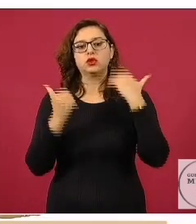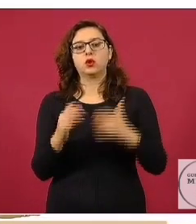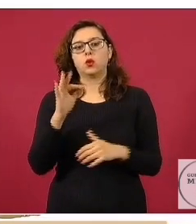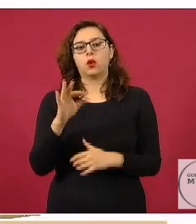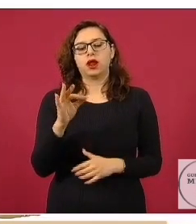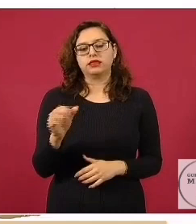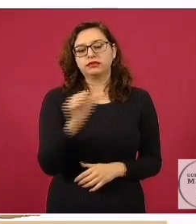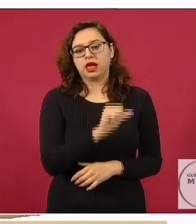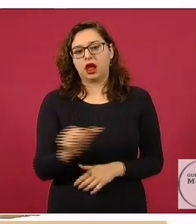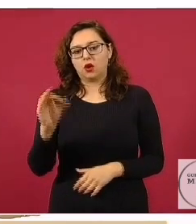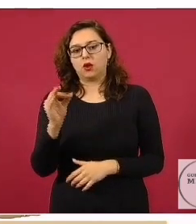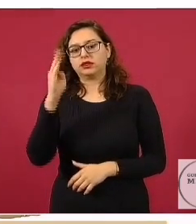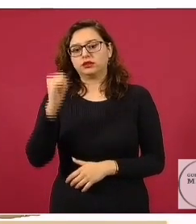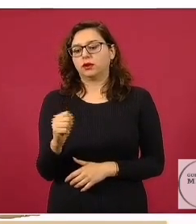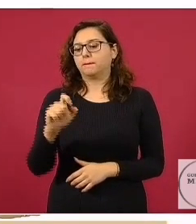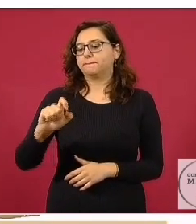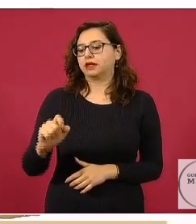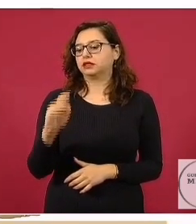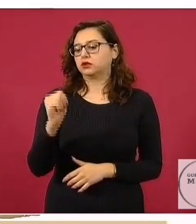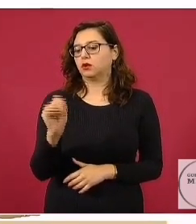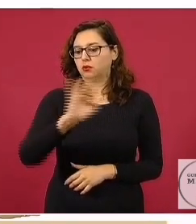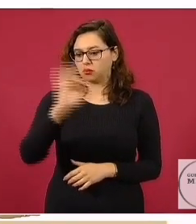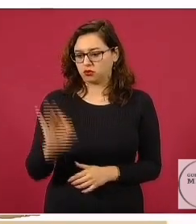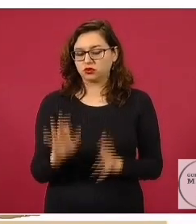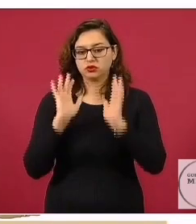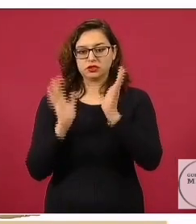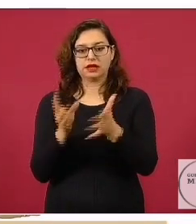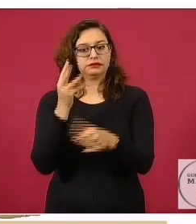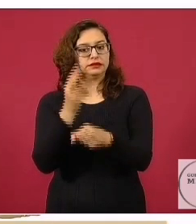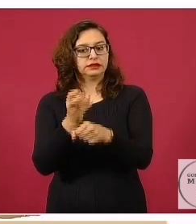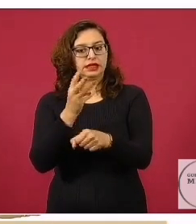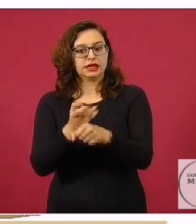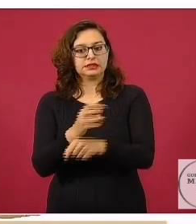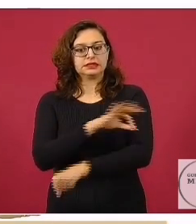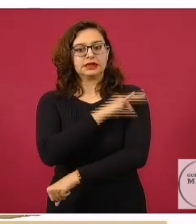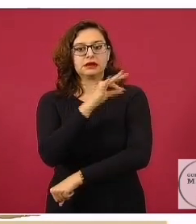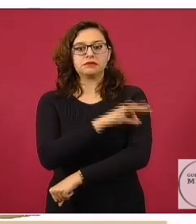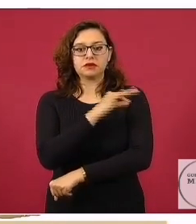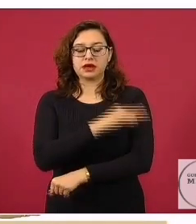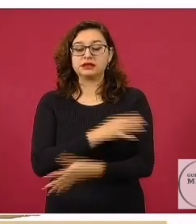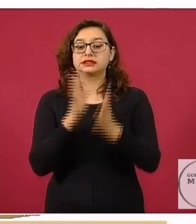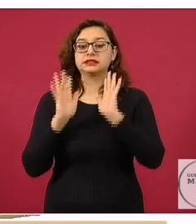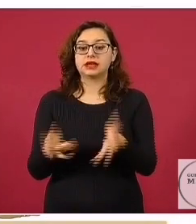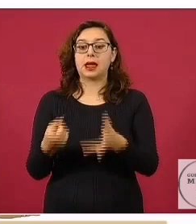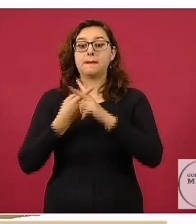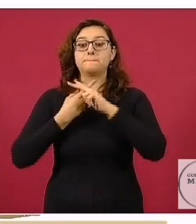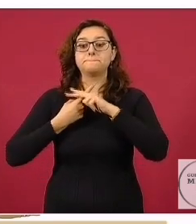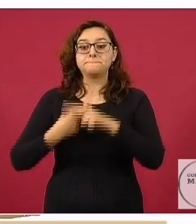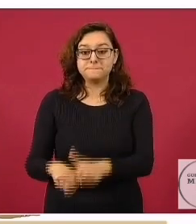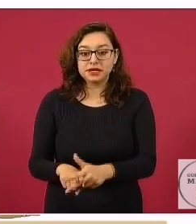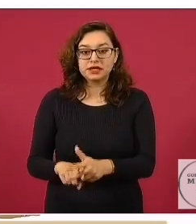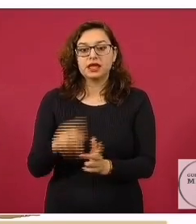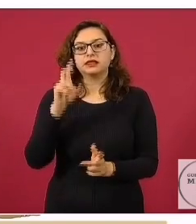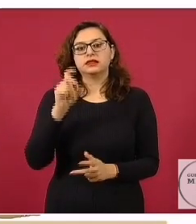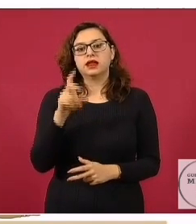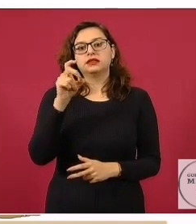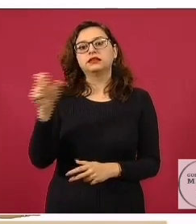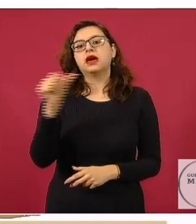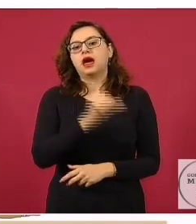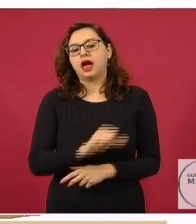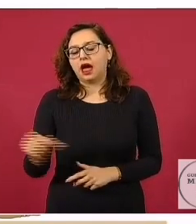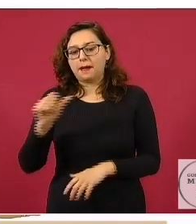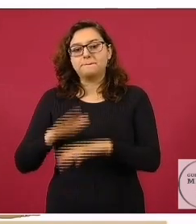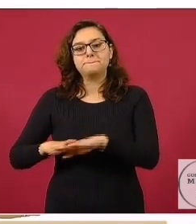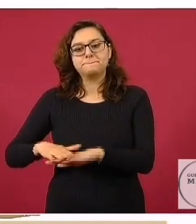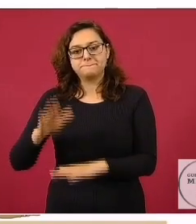años, 29% tienen su dosis de refuerzo, y estamos abriendo ya para personas de 30 años